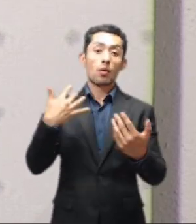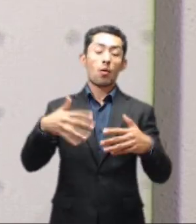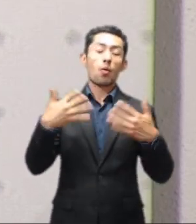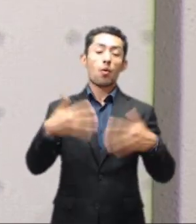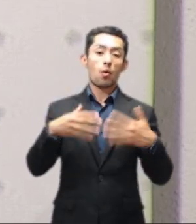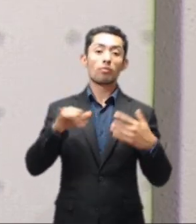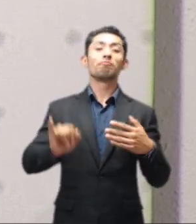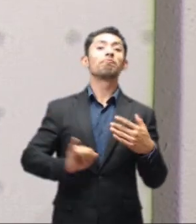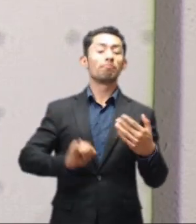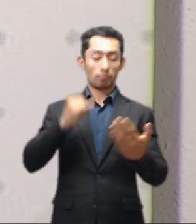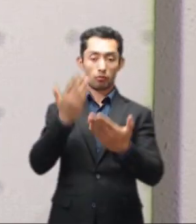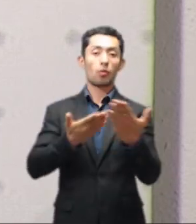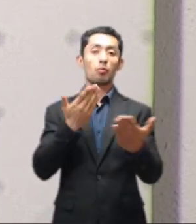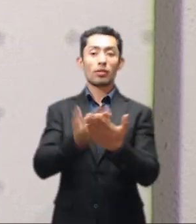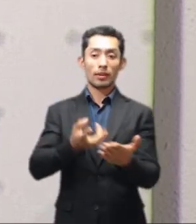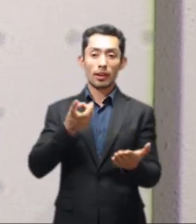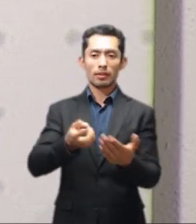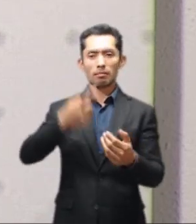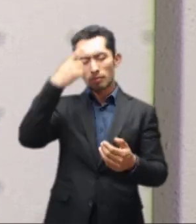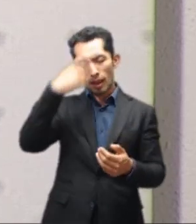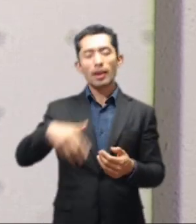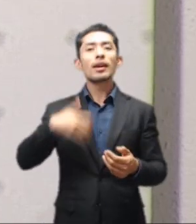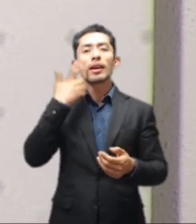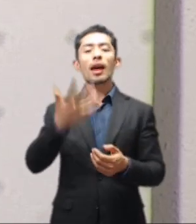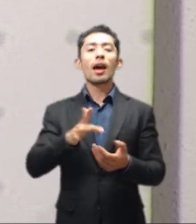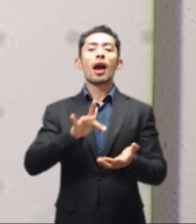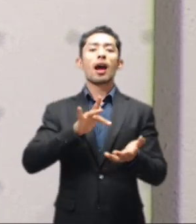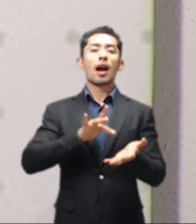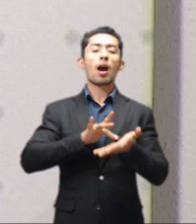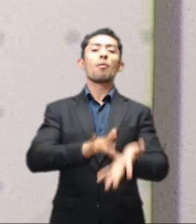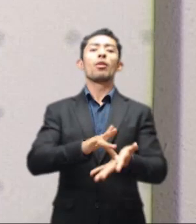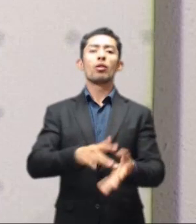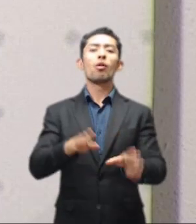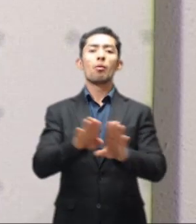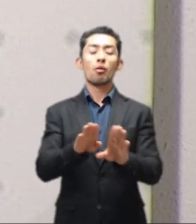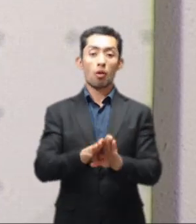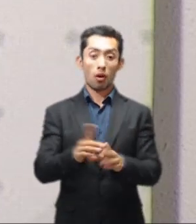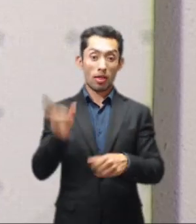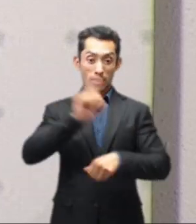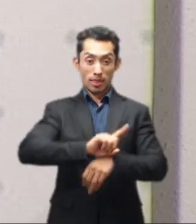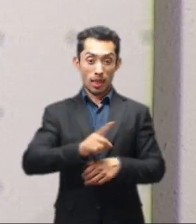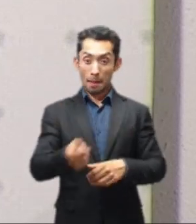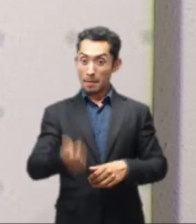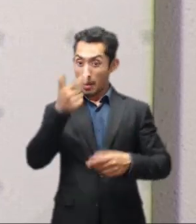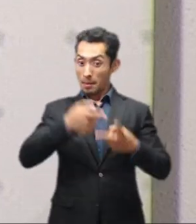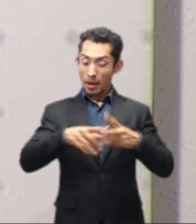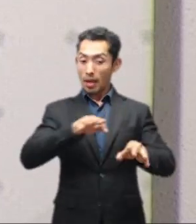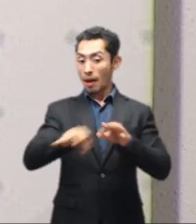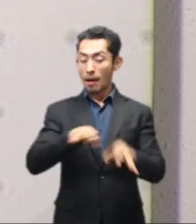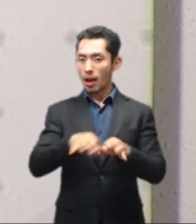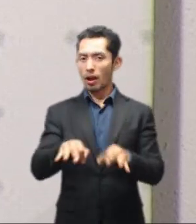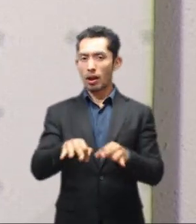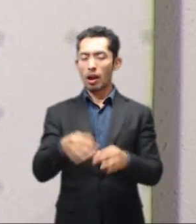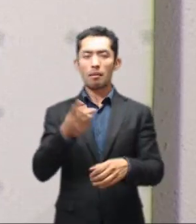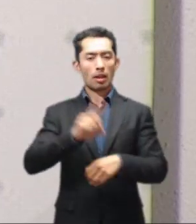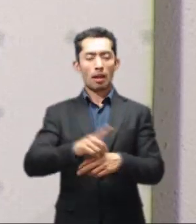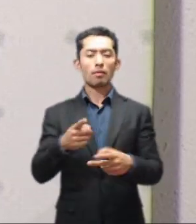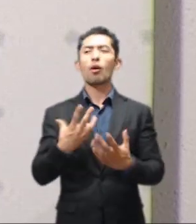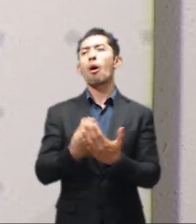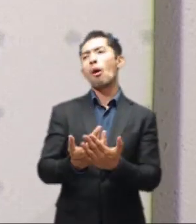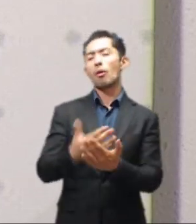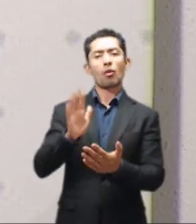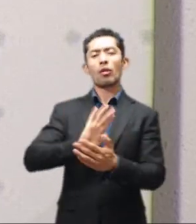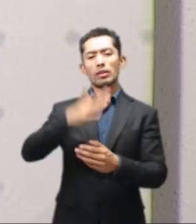que estamos haciendo es para dar respuesta desde el primer día no estar esperando y sabemos